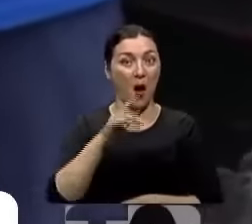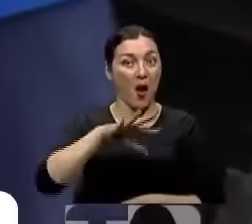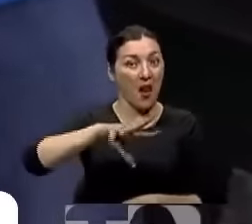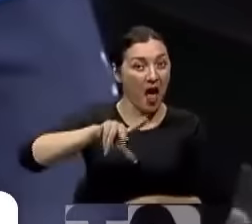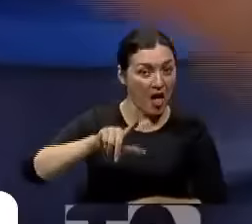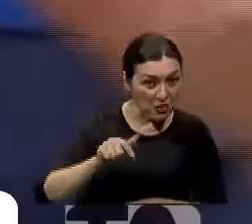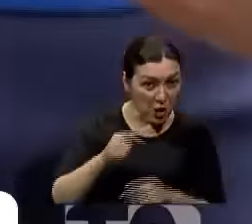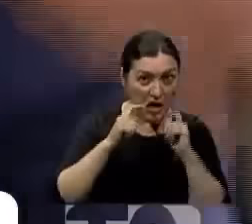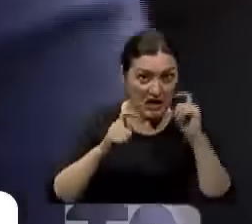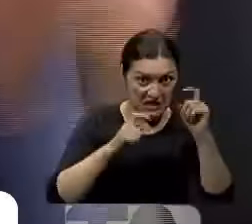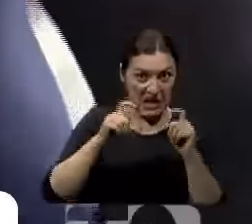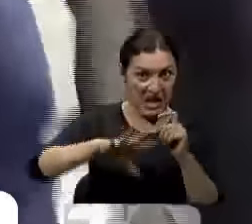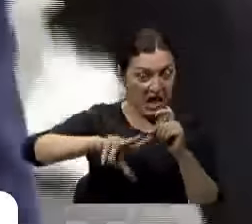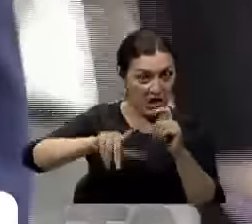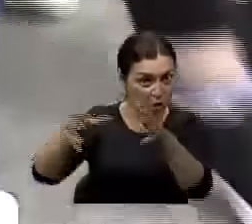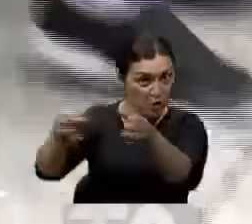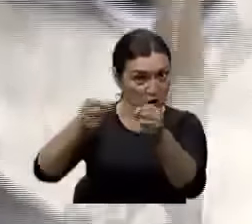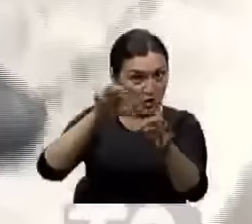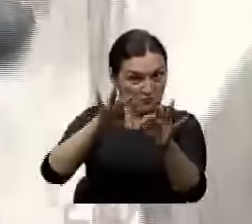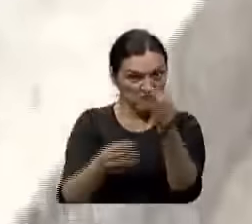Y que no dudarán en aplicar las mismas medidas.